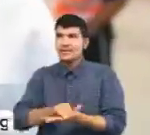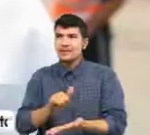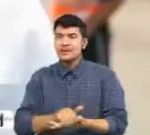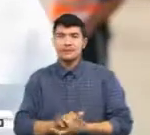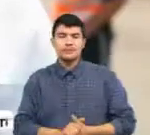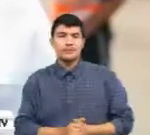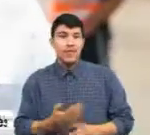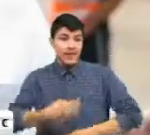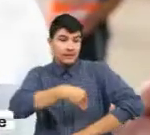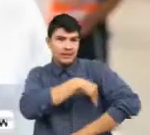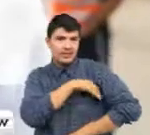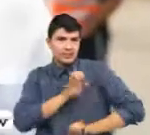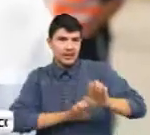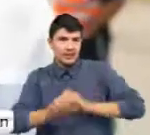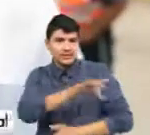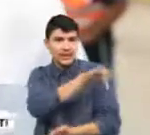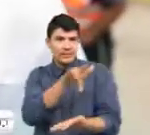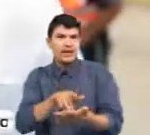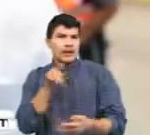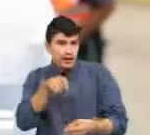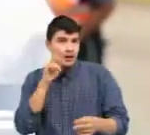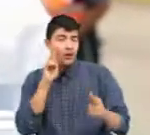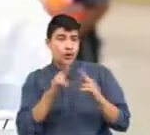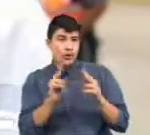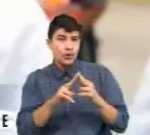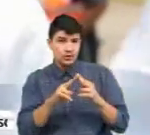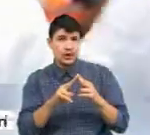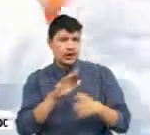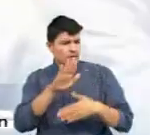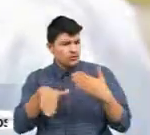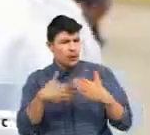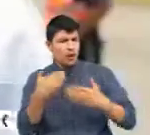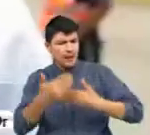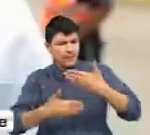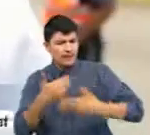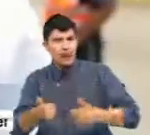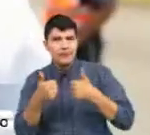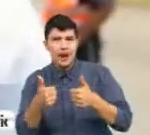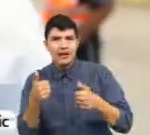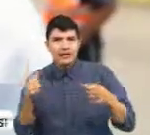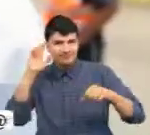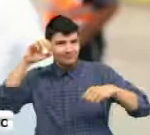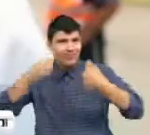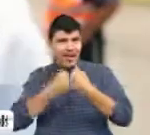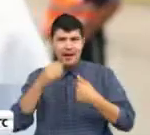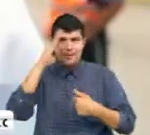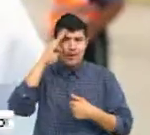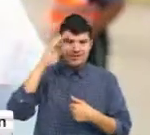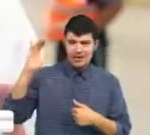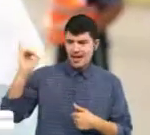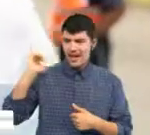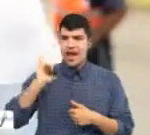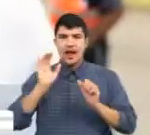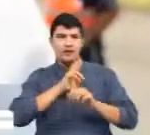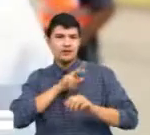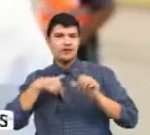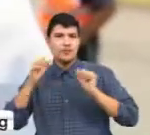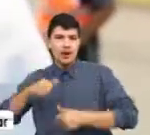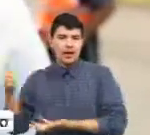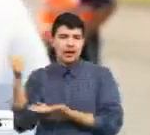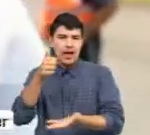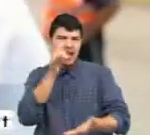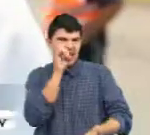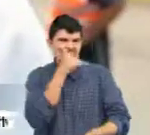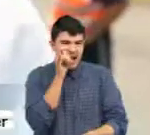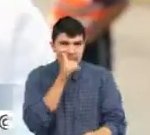ministro ha venido conociendo de primera mano la buena labor que se adelanta con el ejército, con la policía, que nos ha permitido invertir en cámaras de